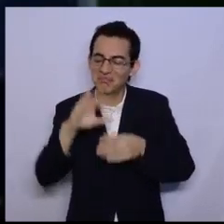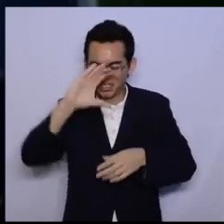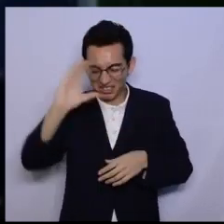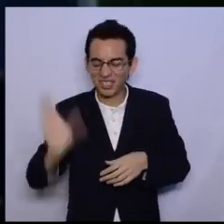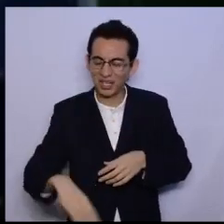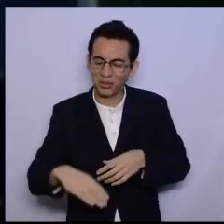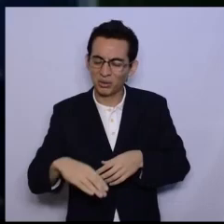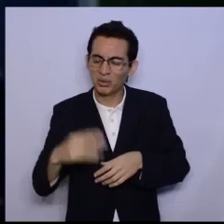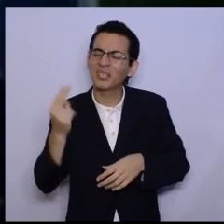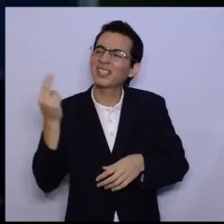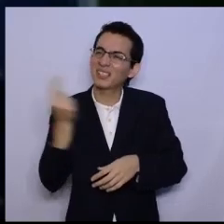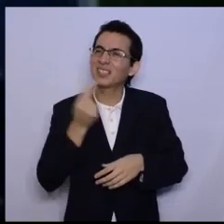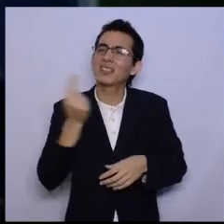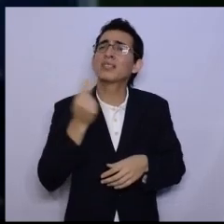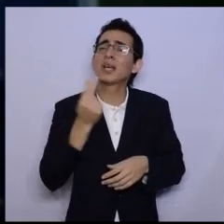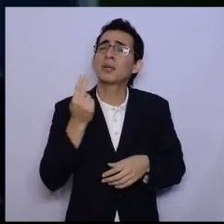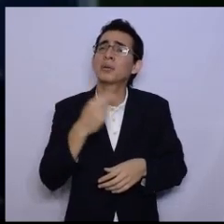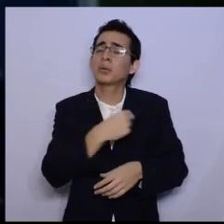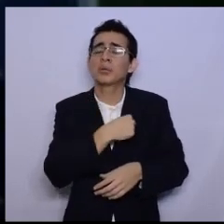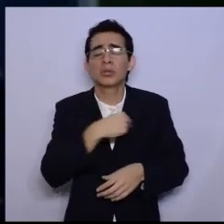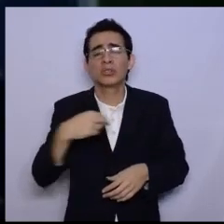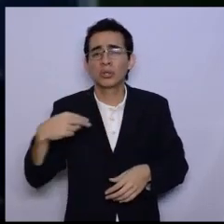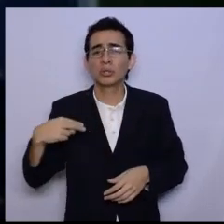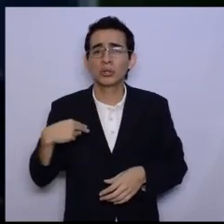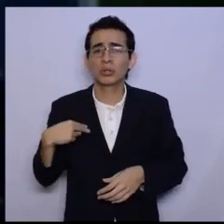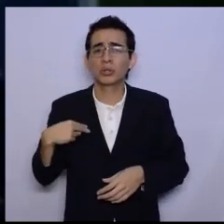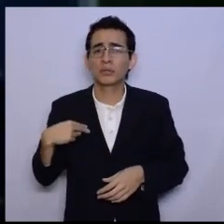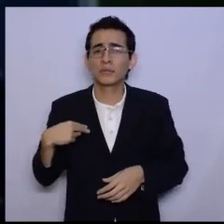de que es necesario que nosotros